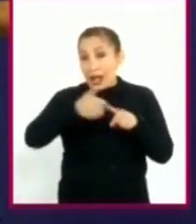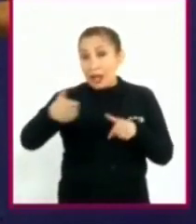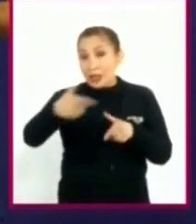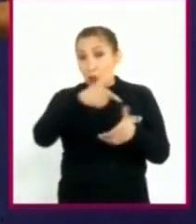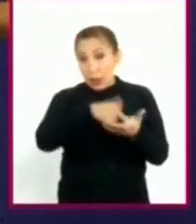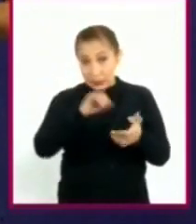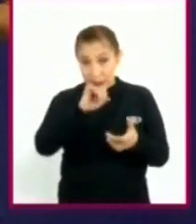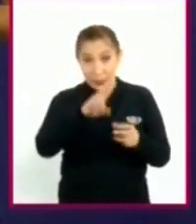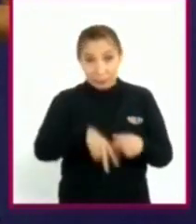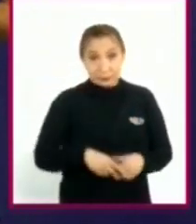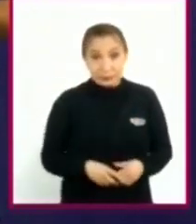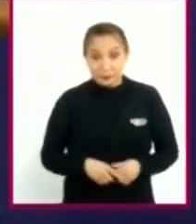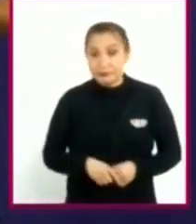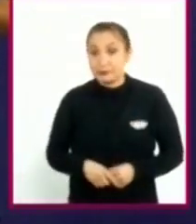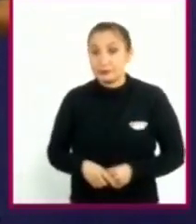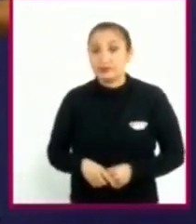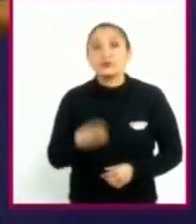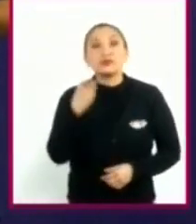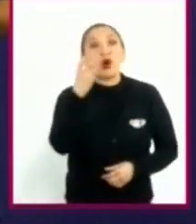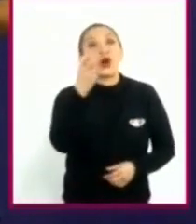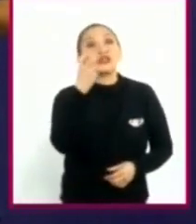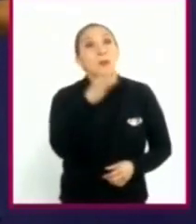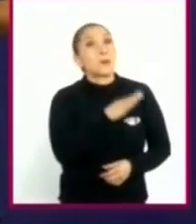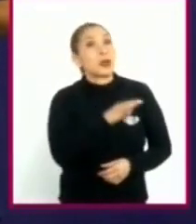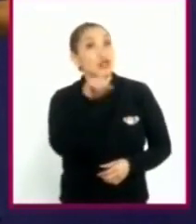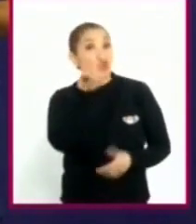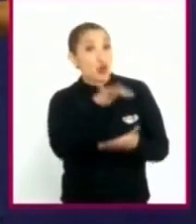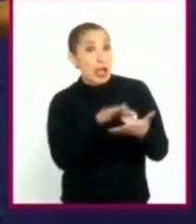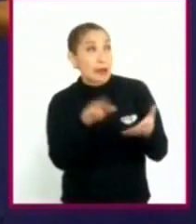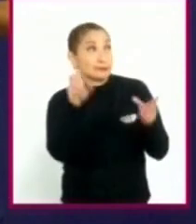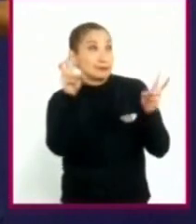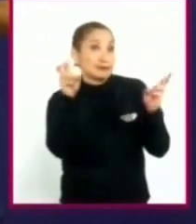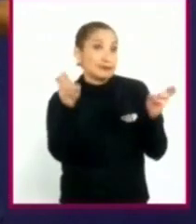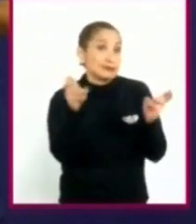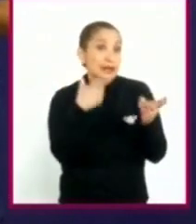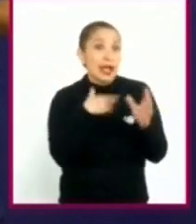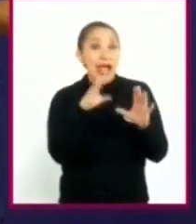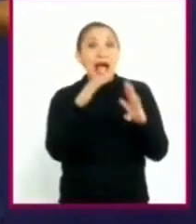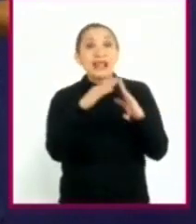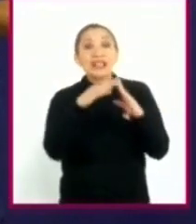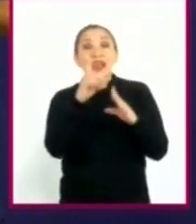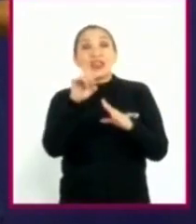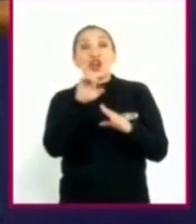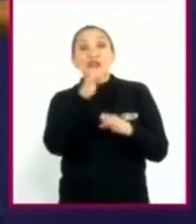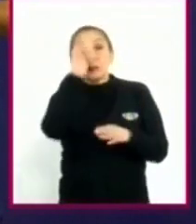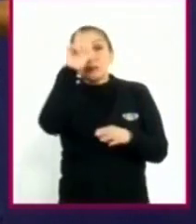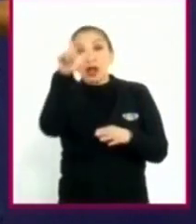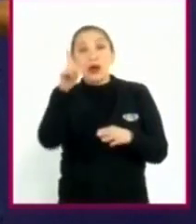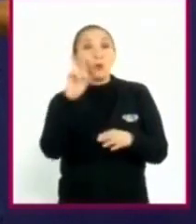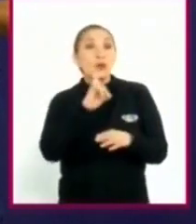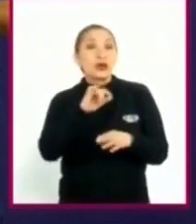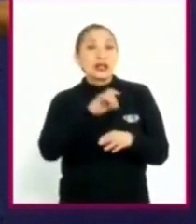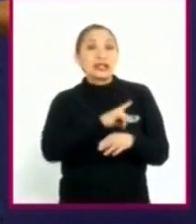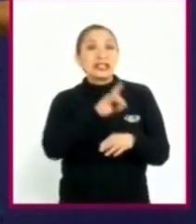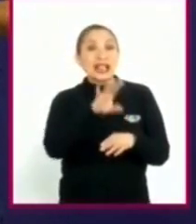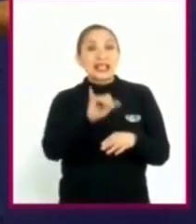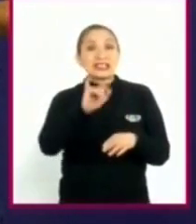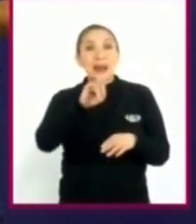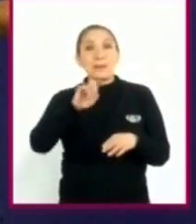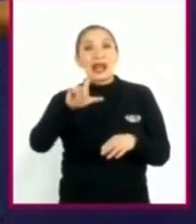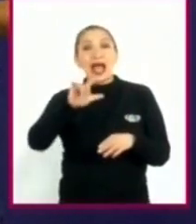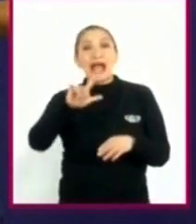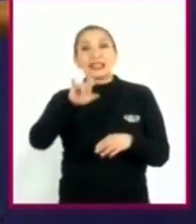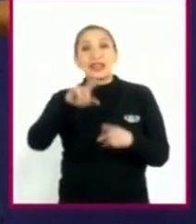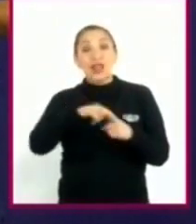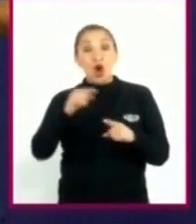¿verdad, profesora? Para ello, podrían leer, por ejemplo, La Casa de los Espíritus de la chilena Isabel Allende